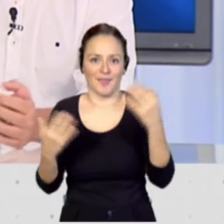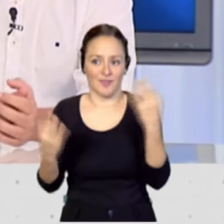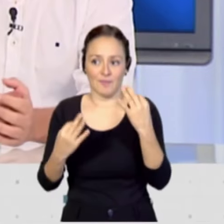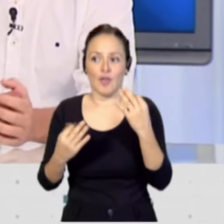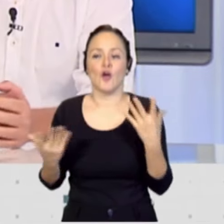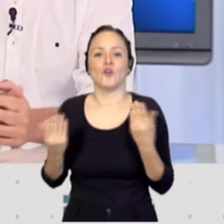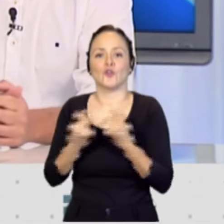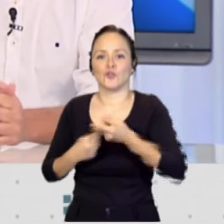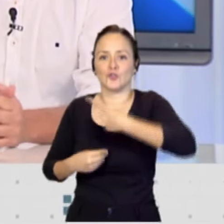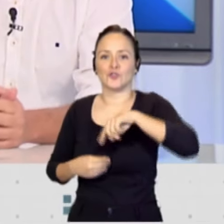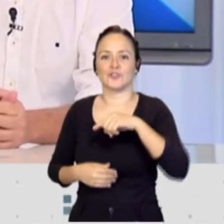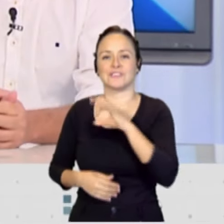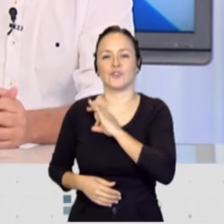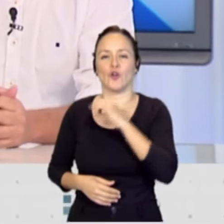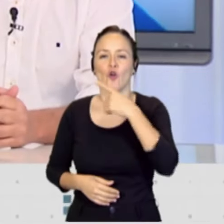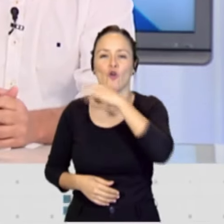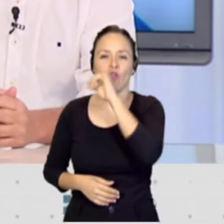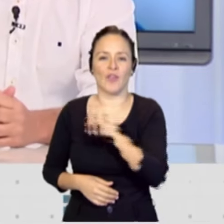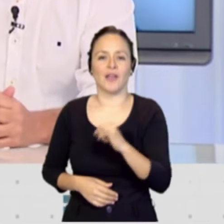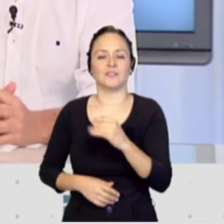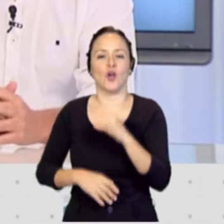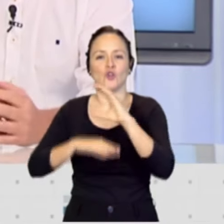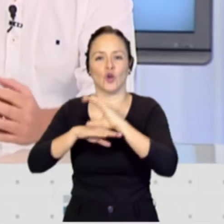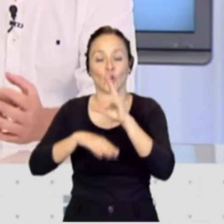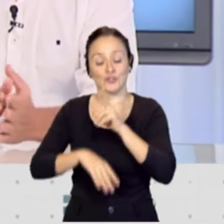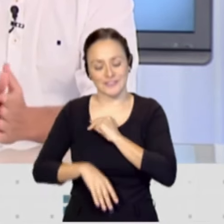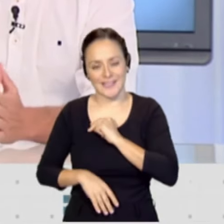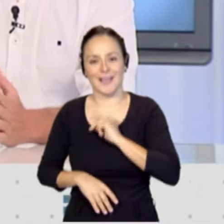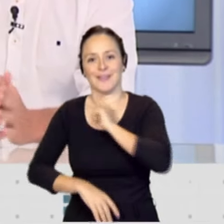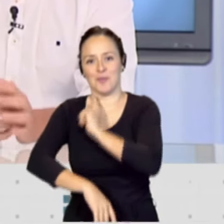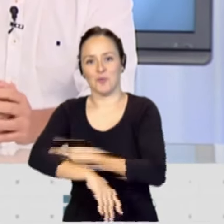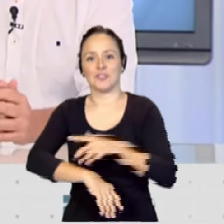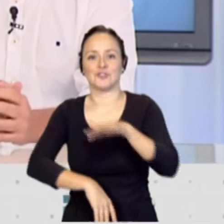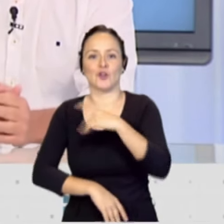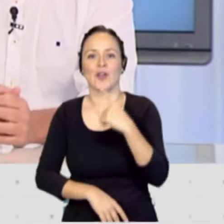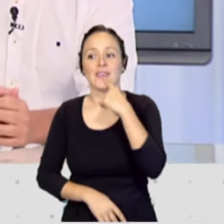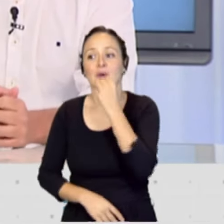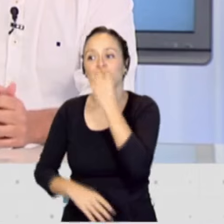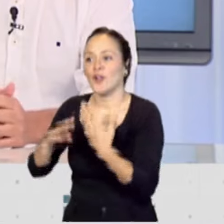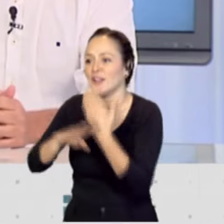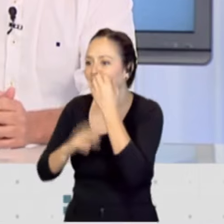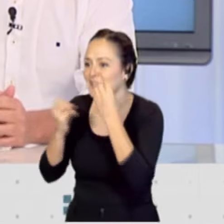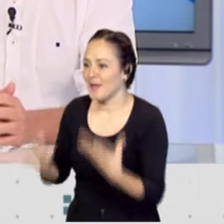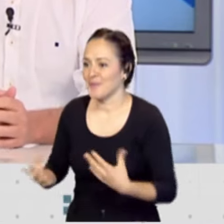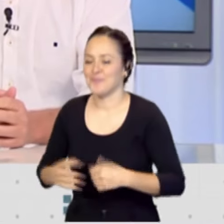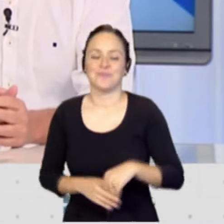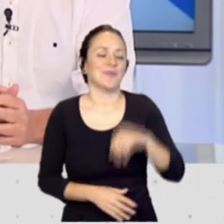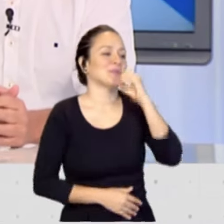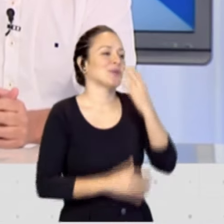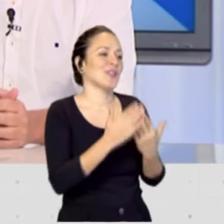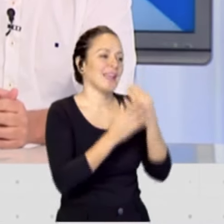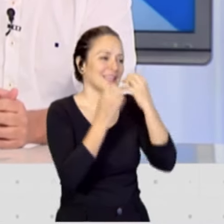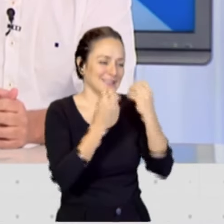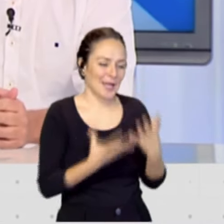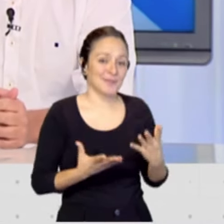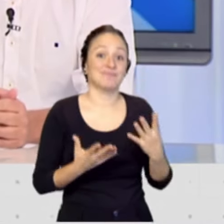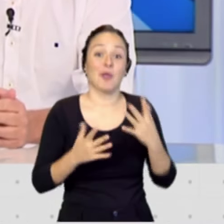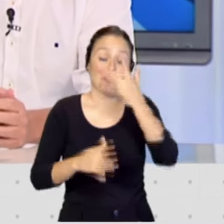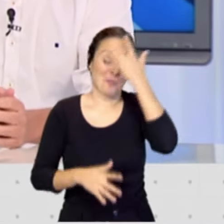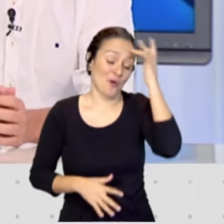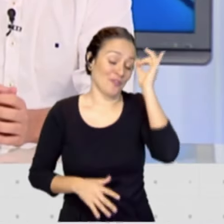Ferreira que es concejal de deportes de Santa María de guía Alfredo qué tal Muy buenos días Muy buenos días Bueno pues por fin este